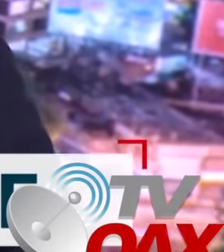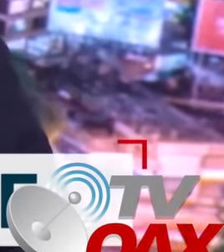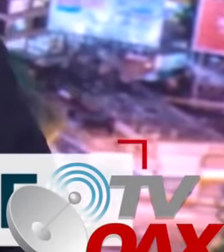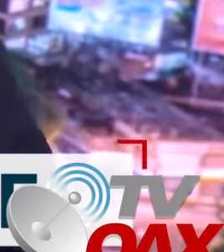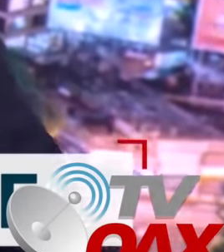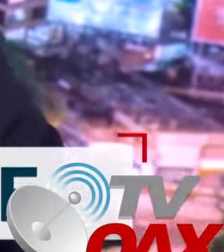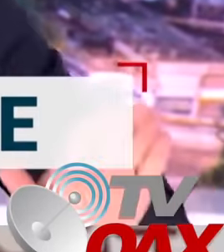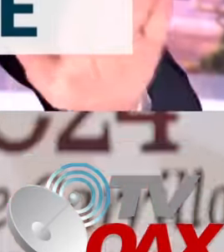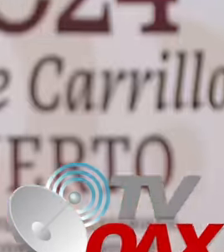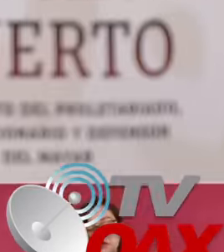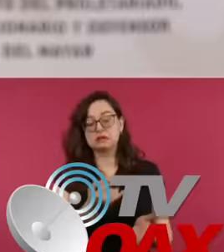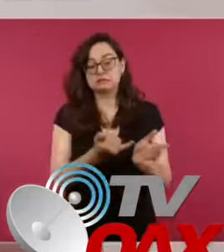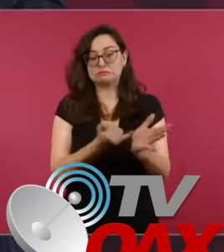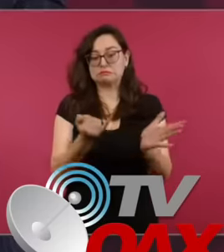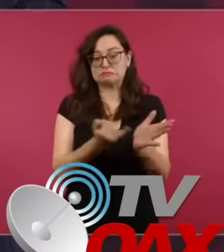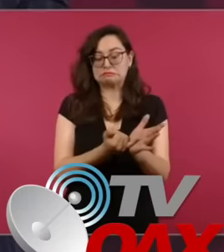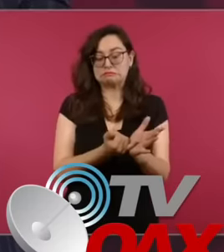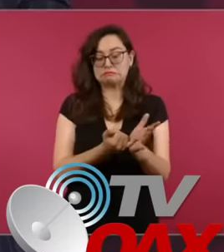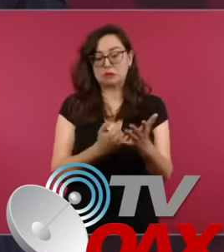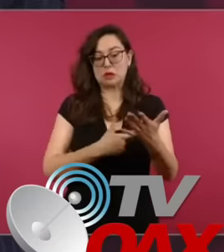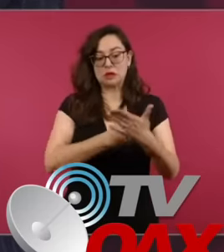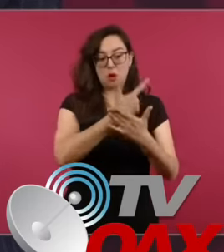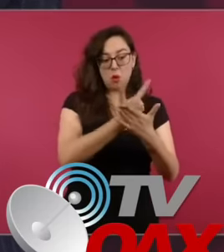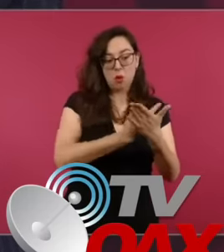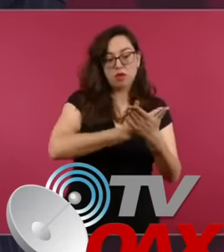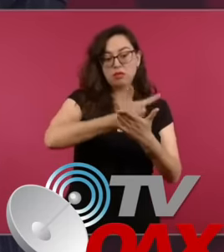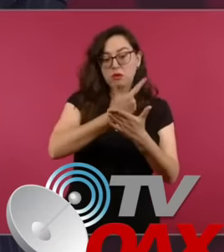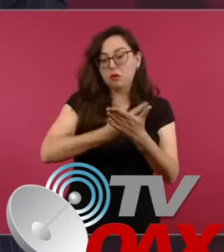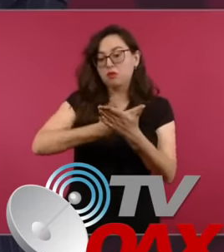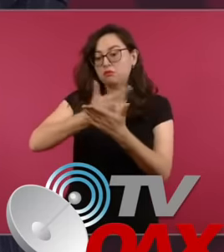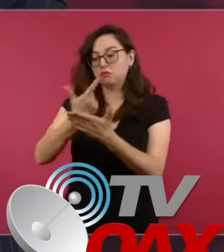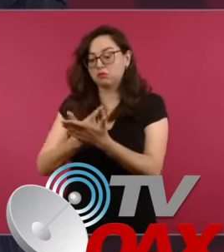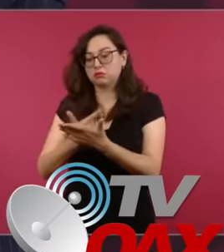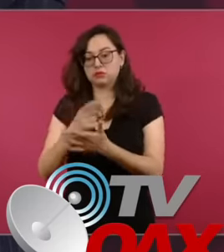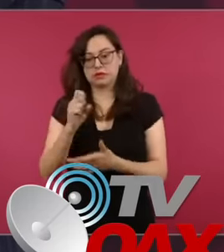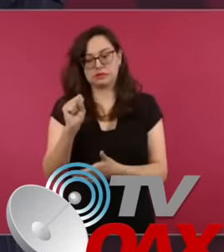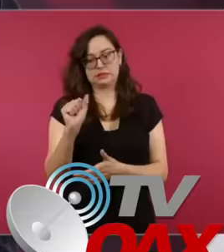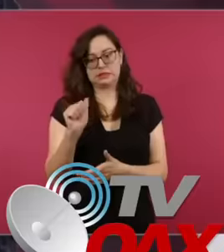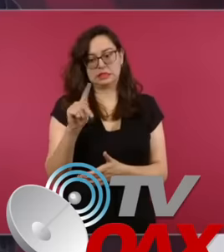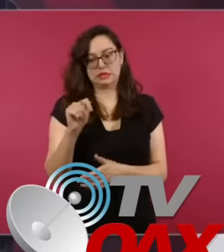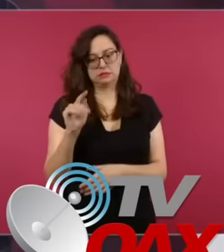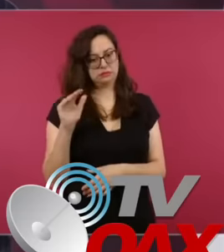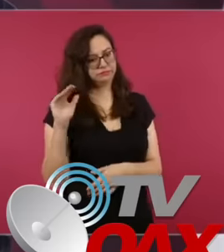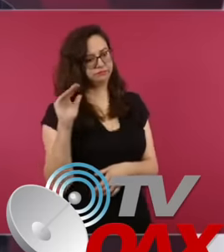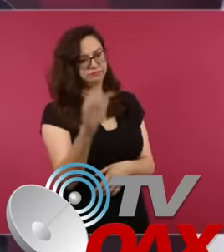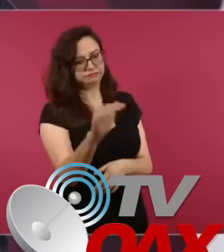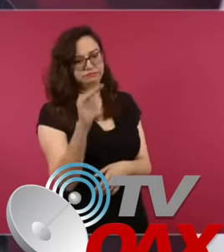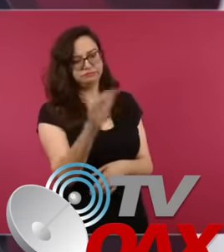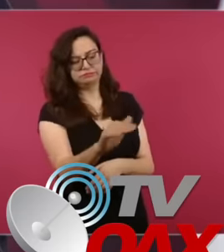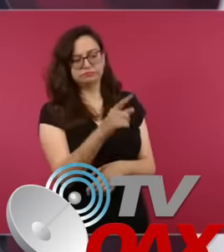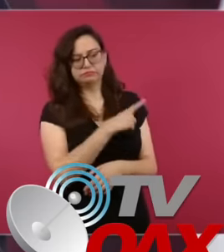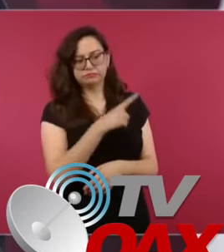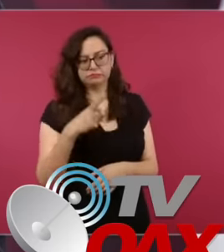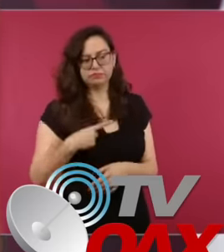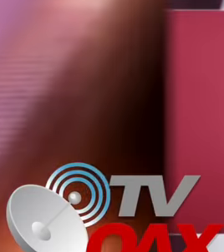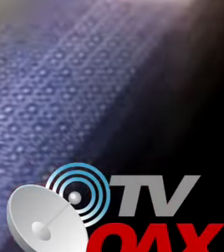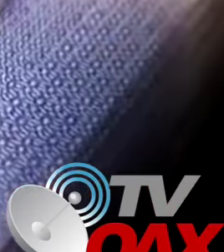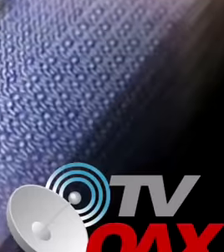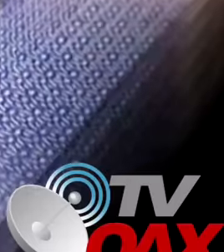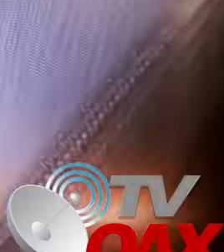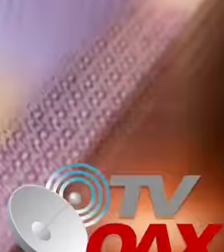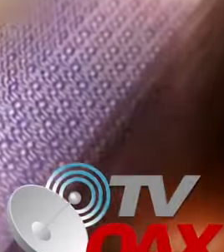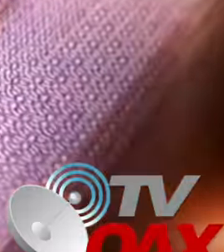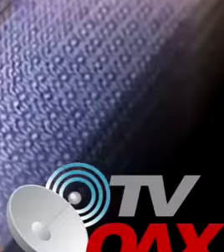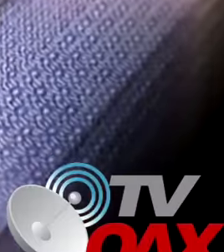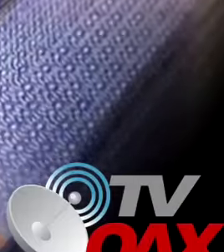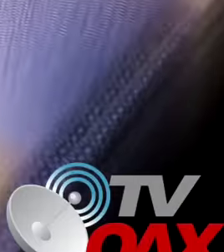México. Hoy, en la conferencia de prensa, el presidente López Obrador dio a conocer todo el dinero que